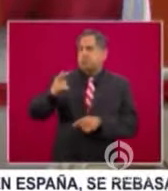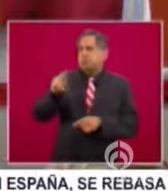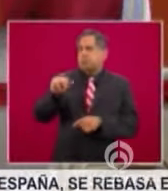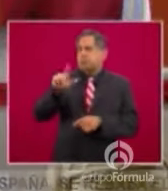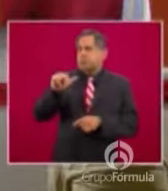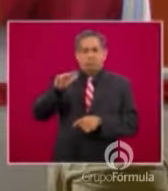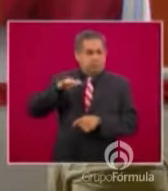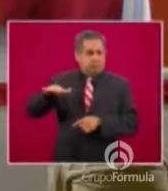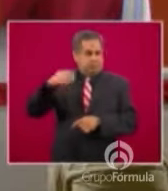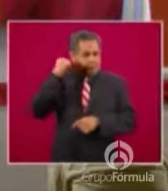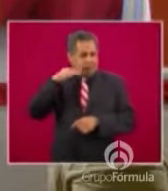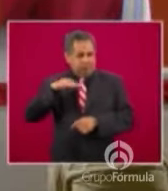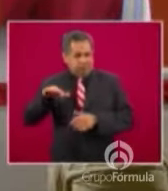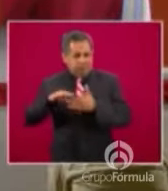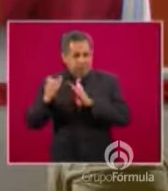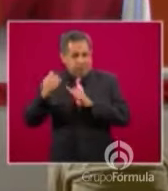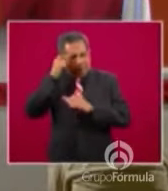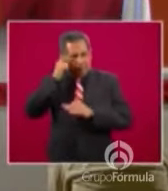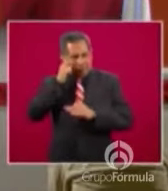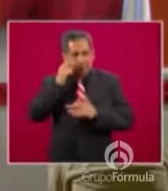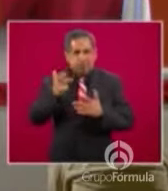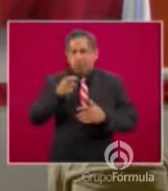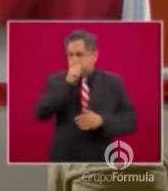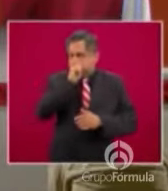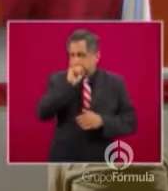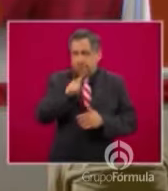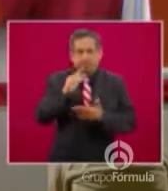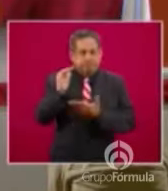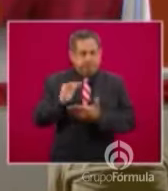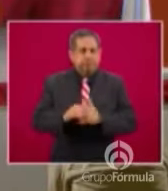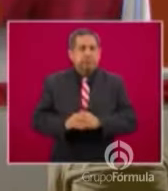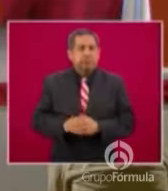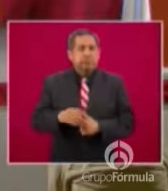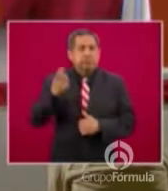de ciencias, el académico,